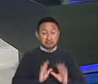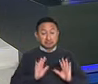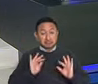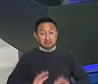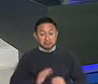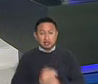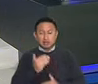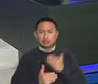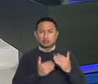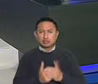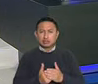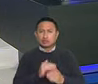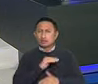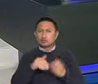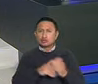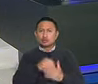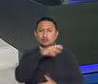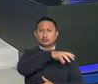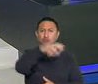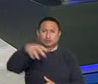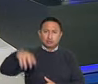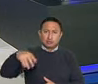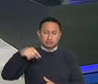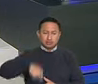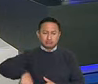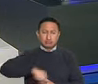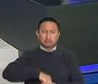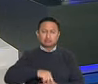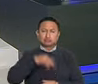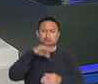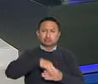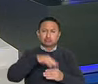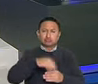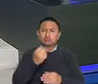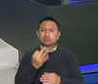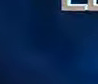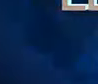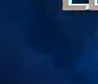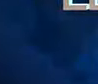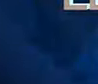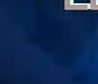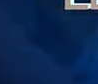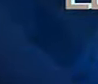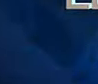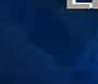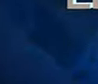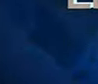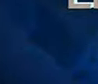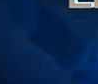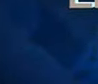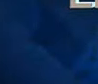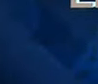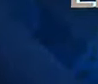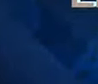en precisamente todas las delegaciones provinciales para conocer cómo avanza el tema del conteo de votos. Exacto.